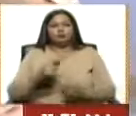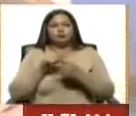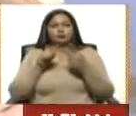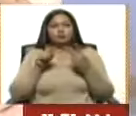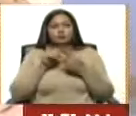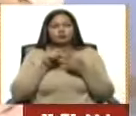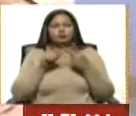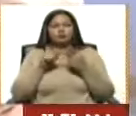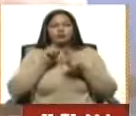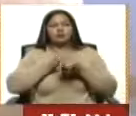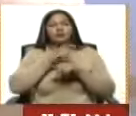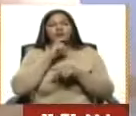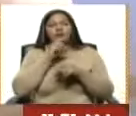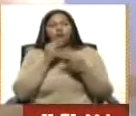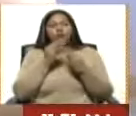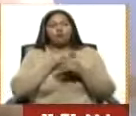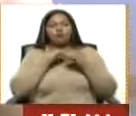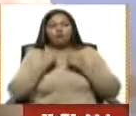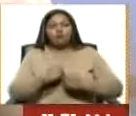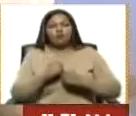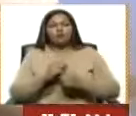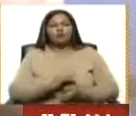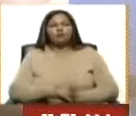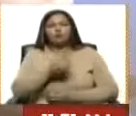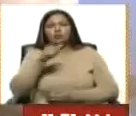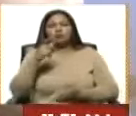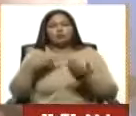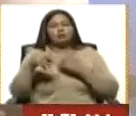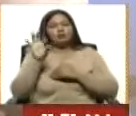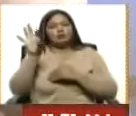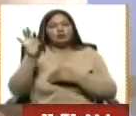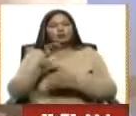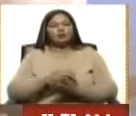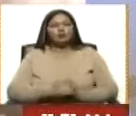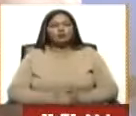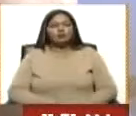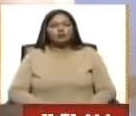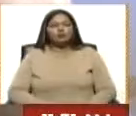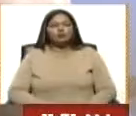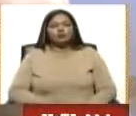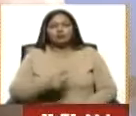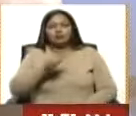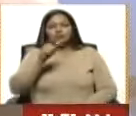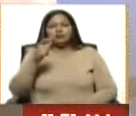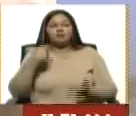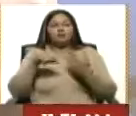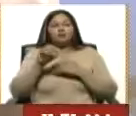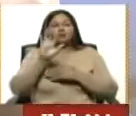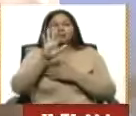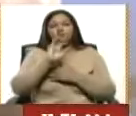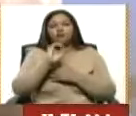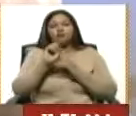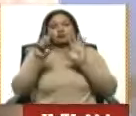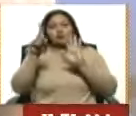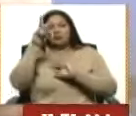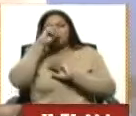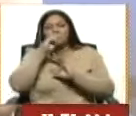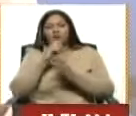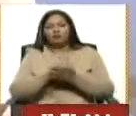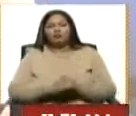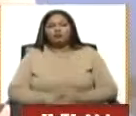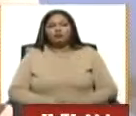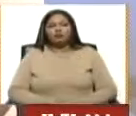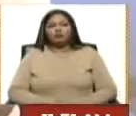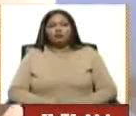una etapa de dificultades muy duras. Hubo personas que se fueron del país, y esas personas que se fueron hace 5 o 6 años, si no